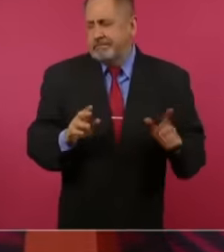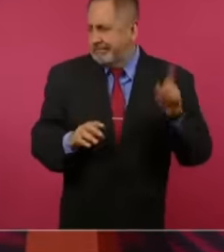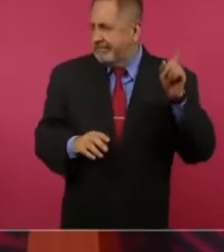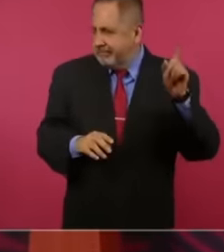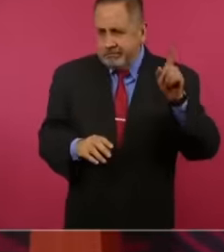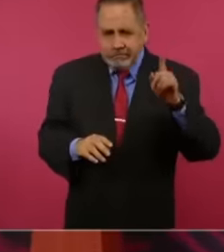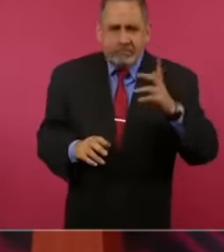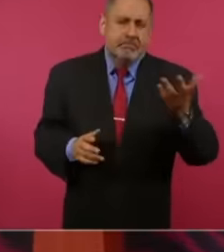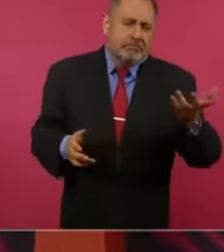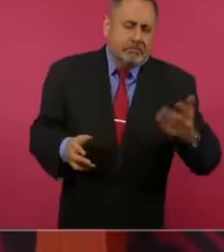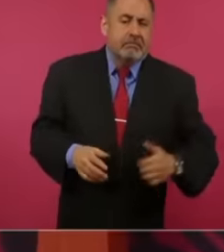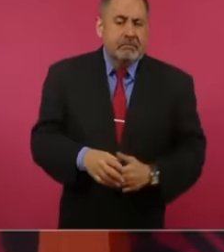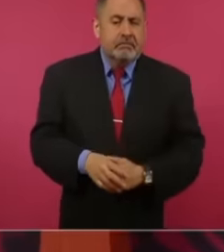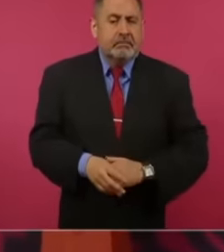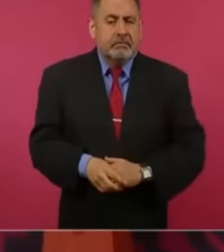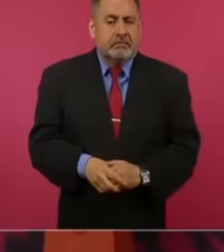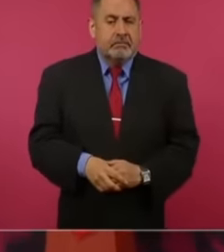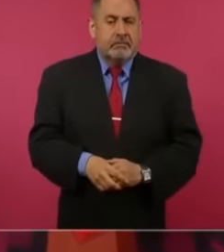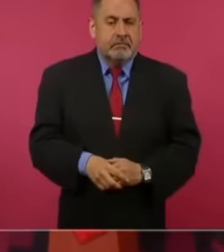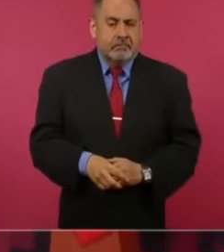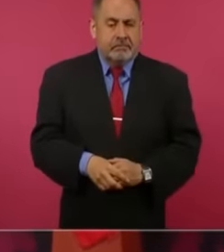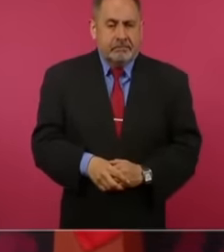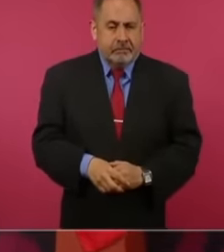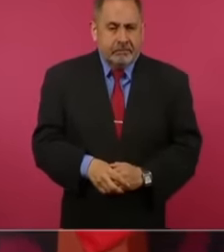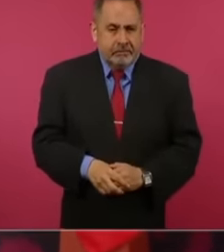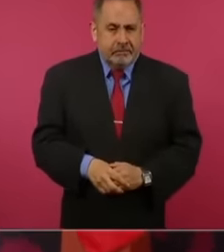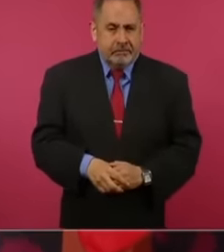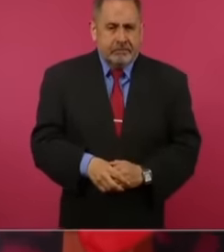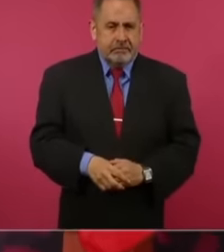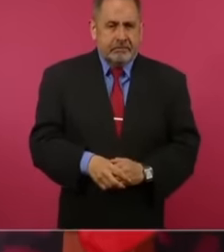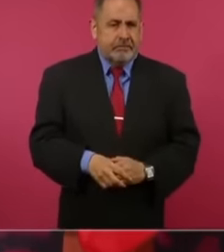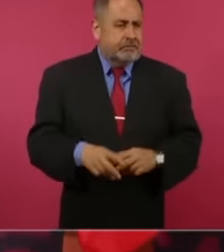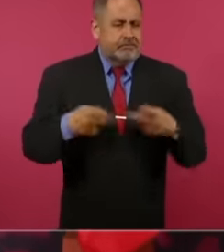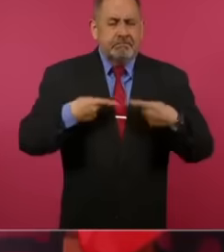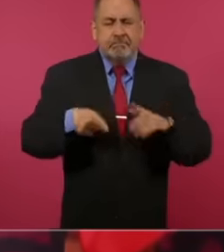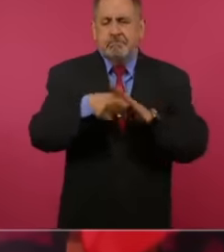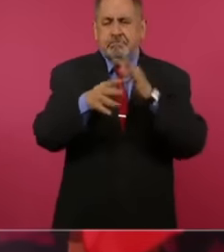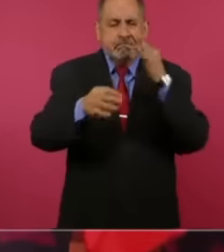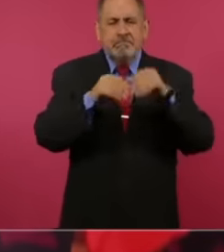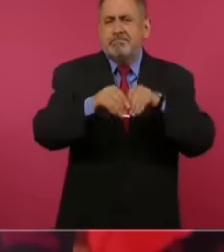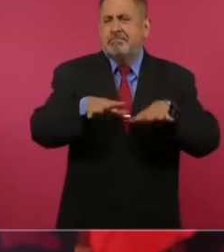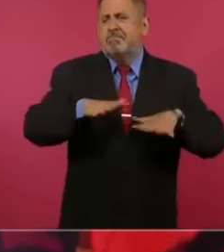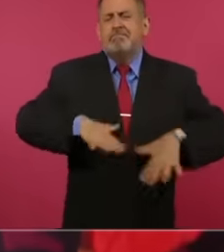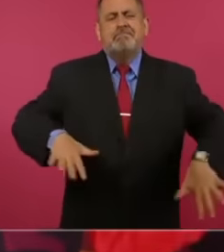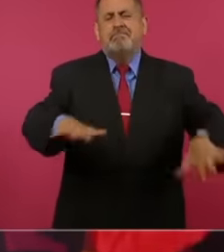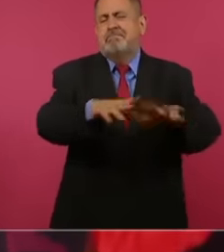¿sí?, y los periodistas en general,